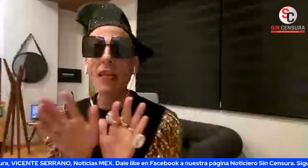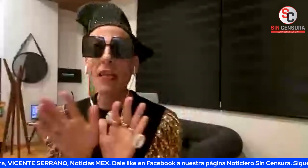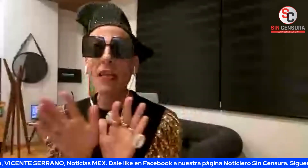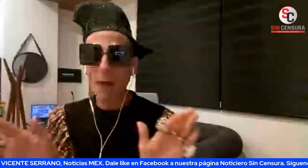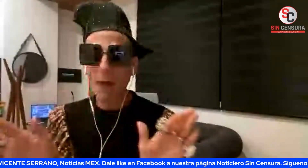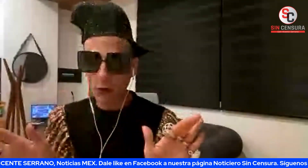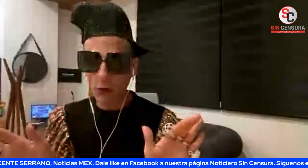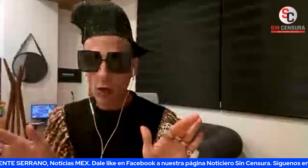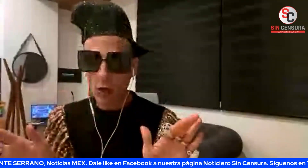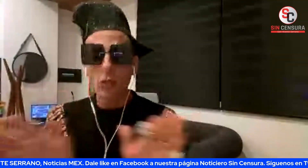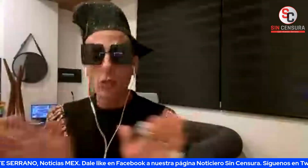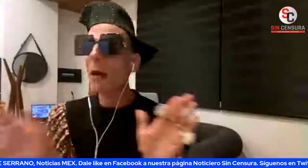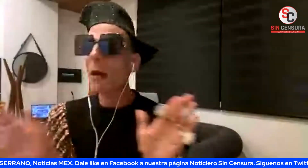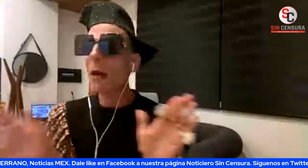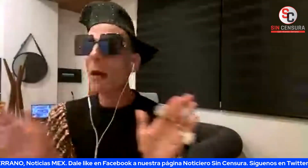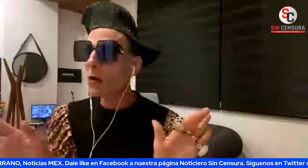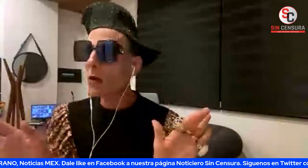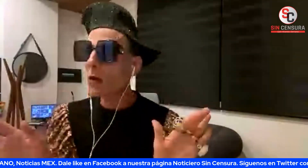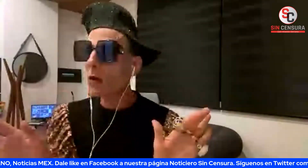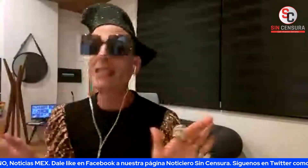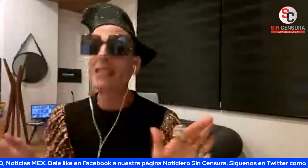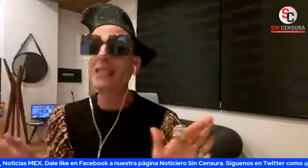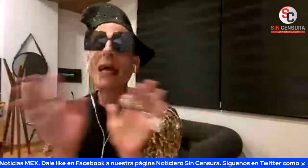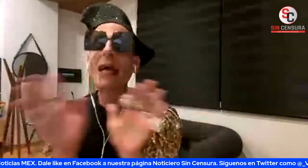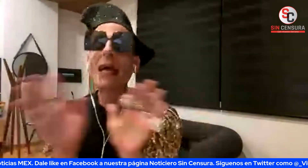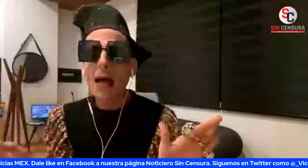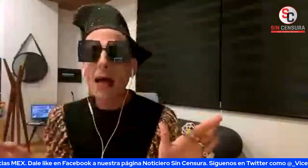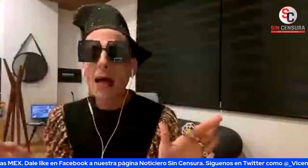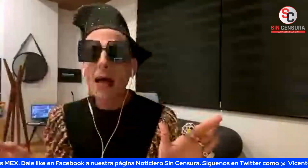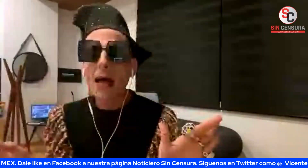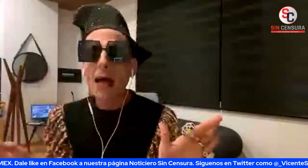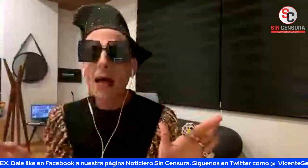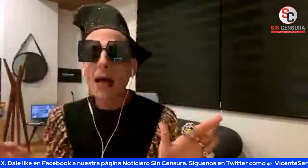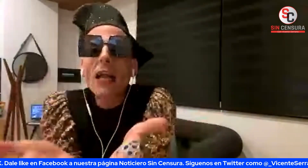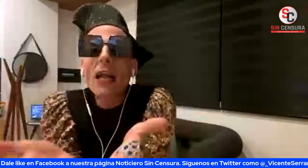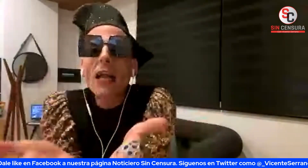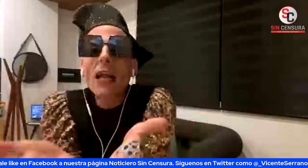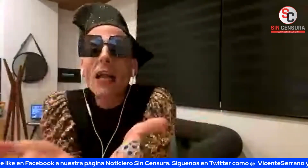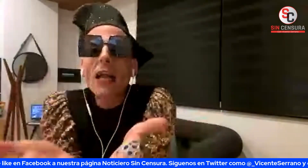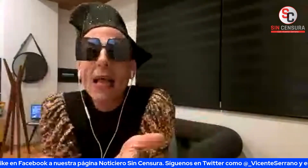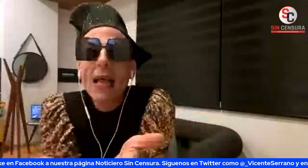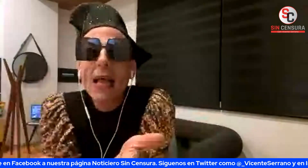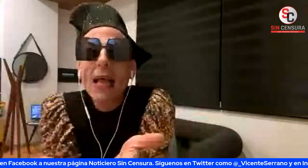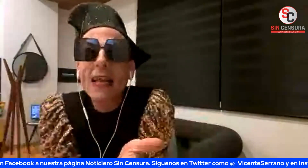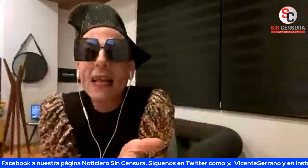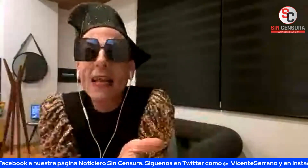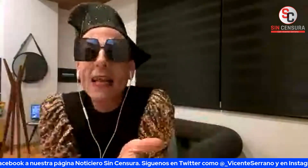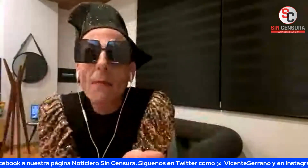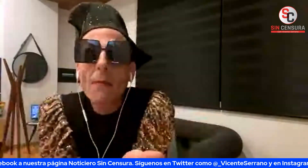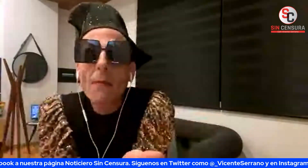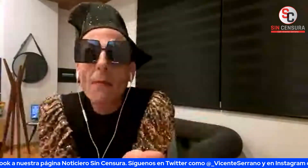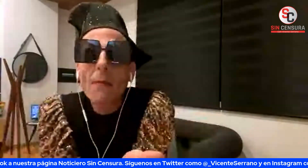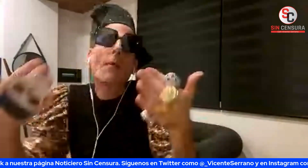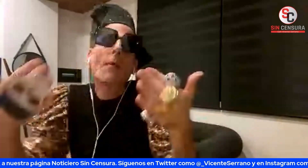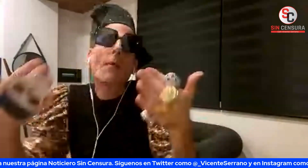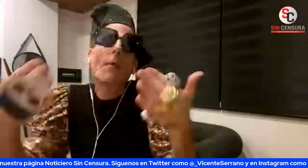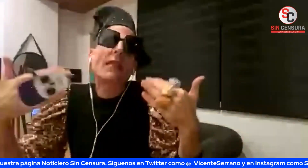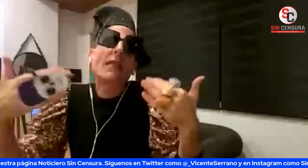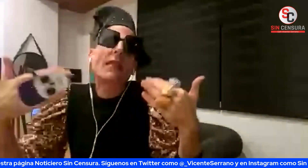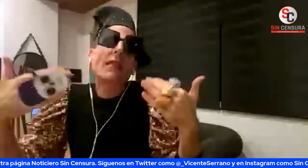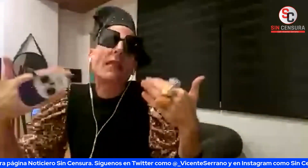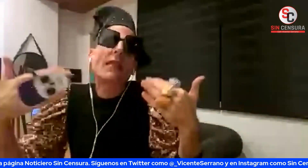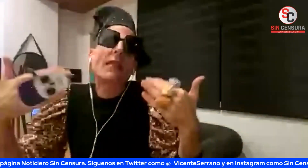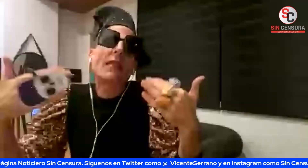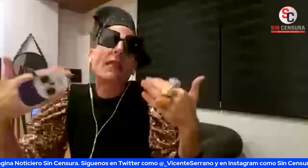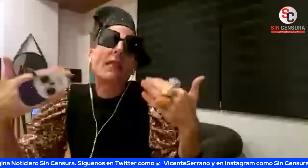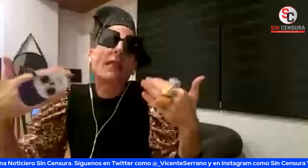van a salir raspados. Yo nada más les digo una cosa, ya basta. No pudo terminar Peña el tren del Estado de México y lo va a terminar